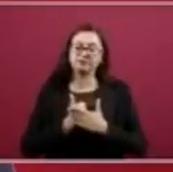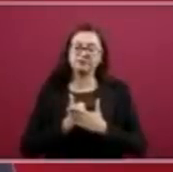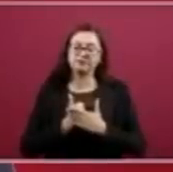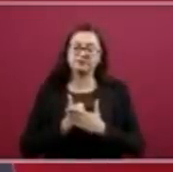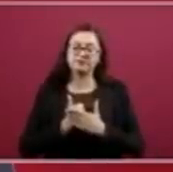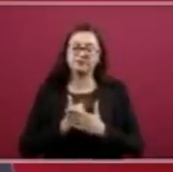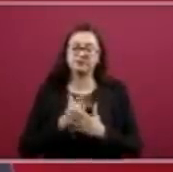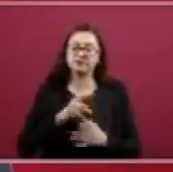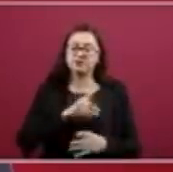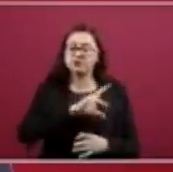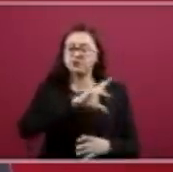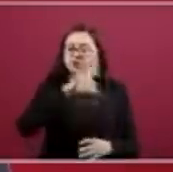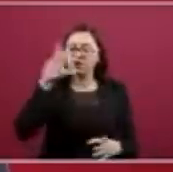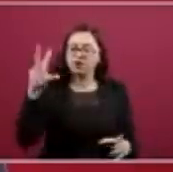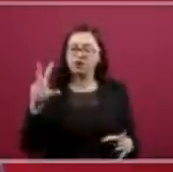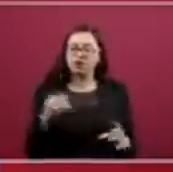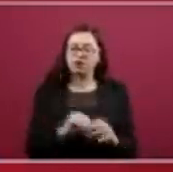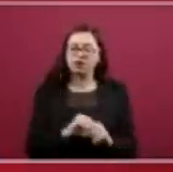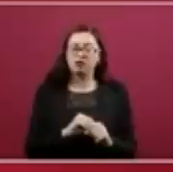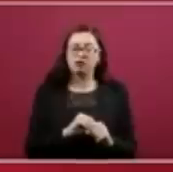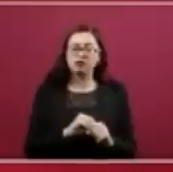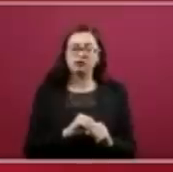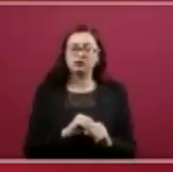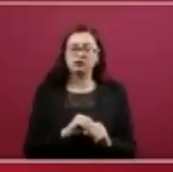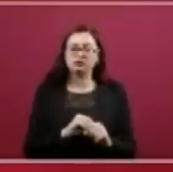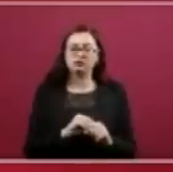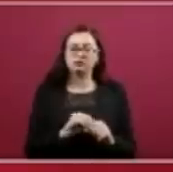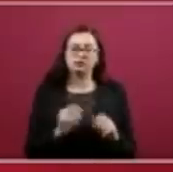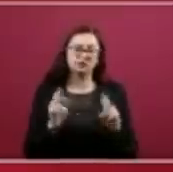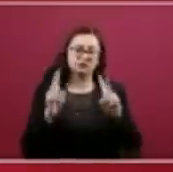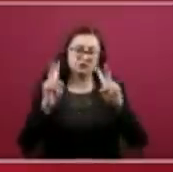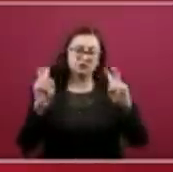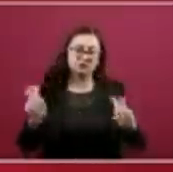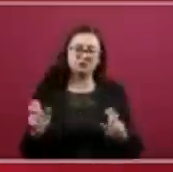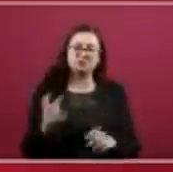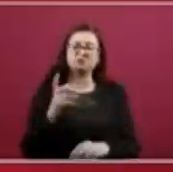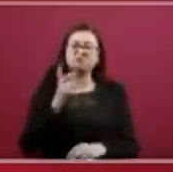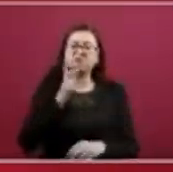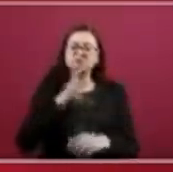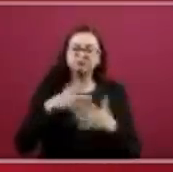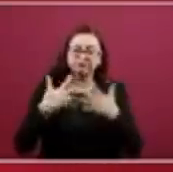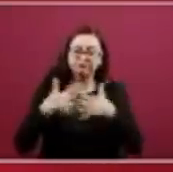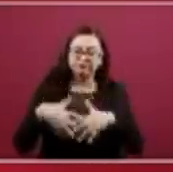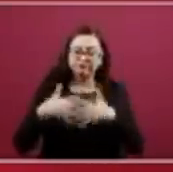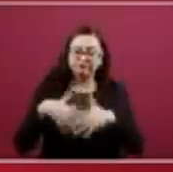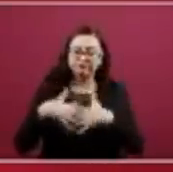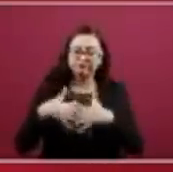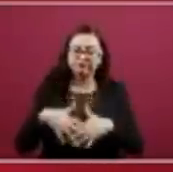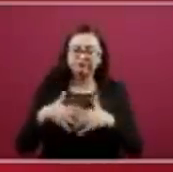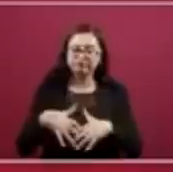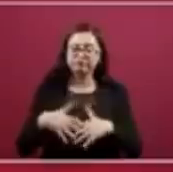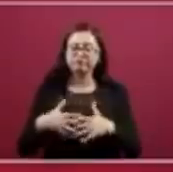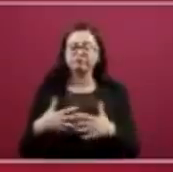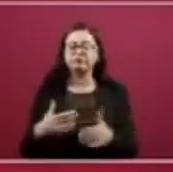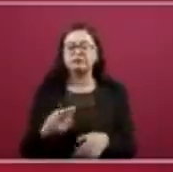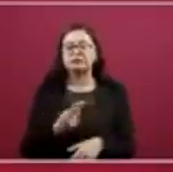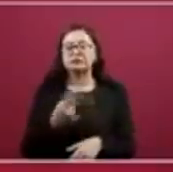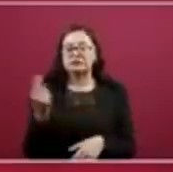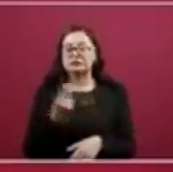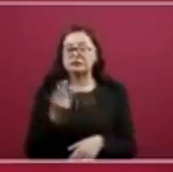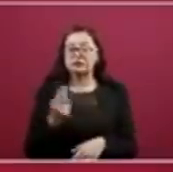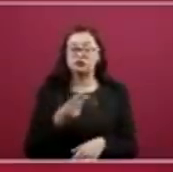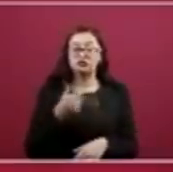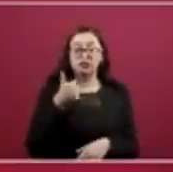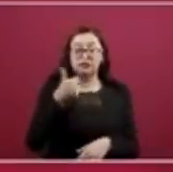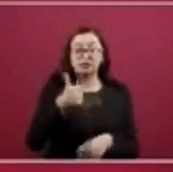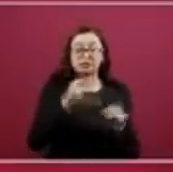todo lo que tiene que ver con las refinerías. Tenemos que rehabilitar las 6